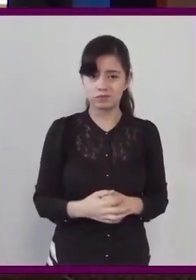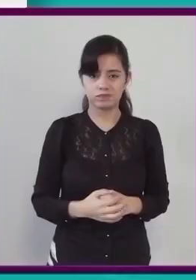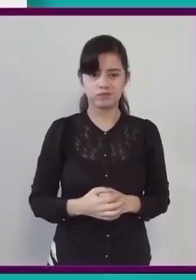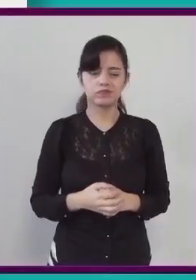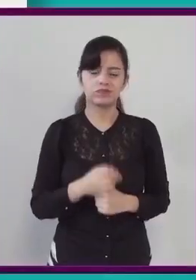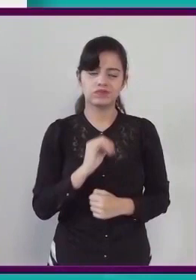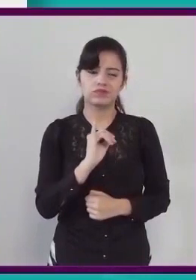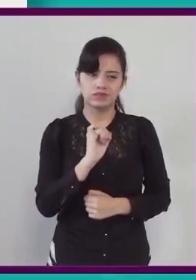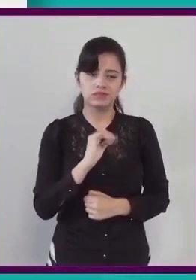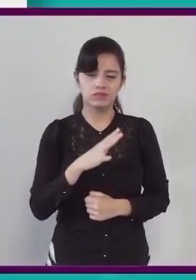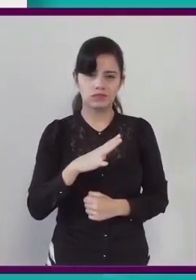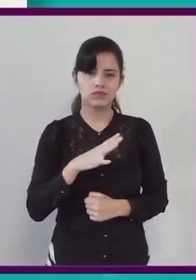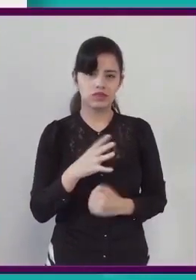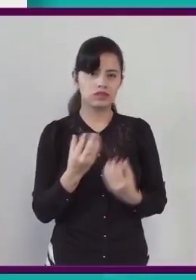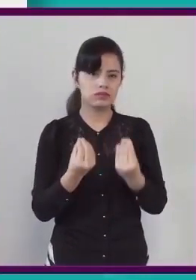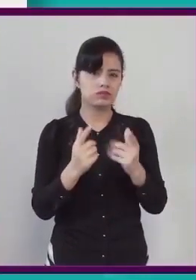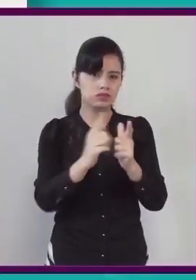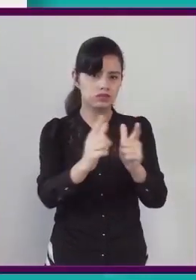pero creo que